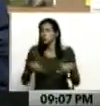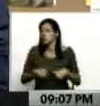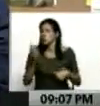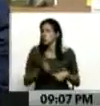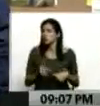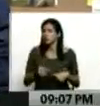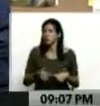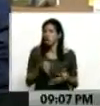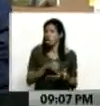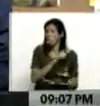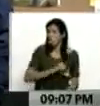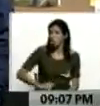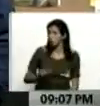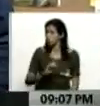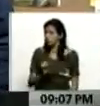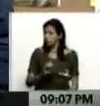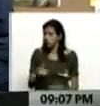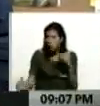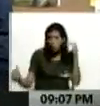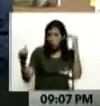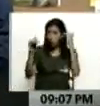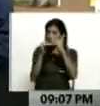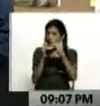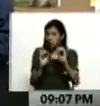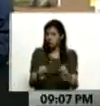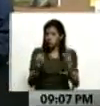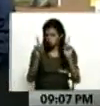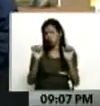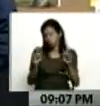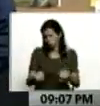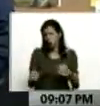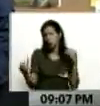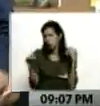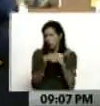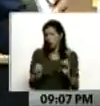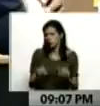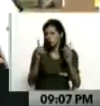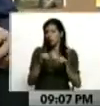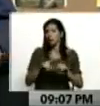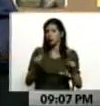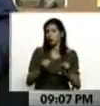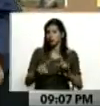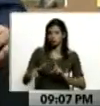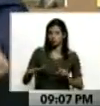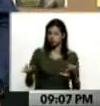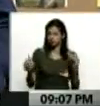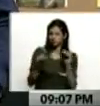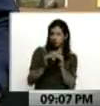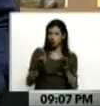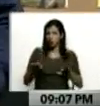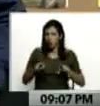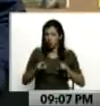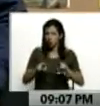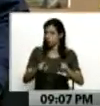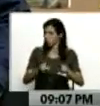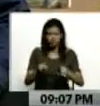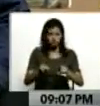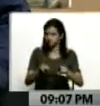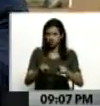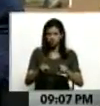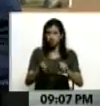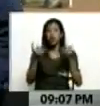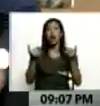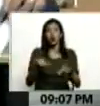uno tenía que echarle mire igualdad de condiciones de oportunidades sí igualdad de oportunidades pero igualdad de condiciones